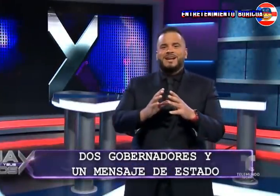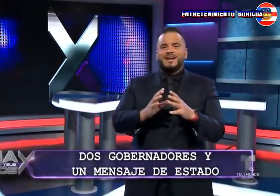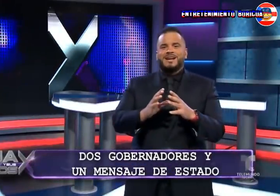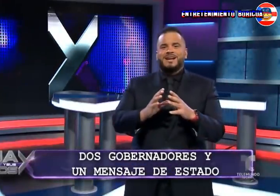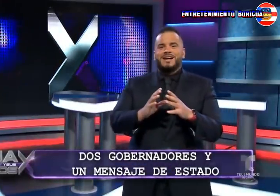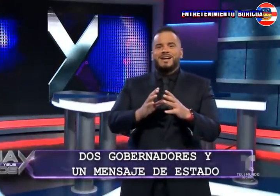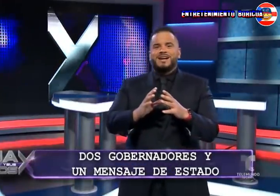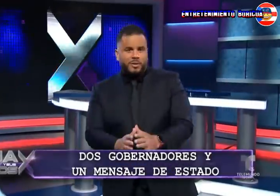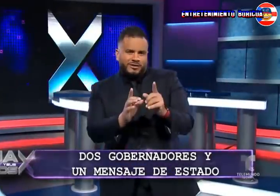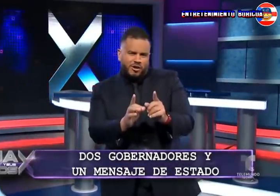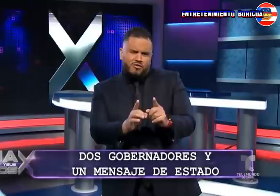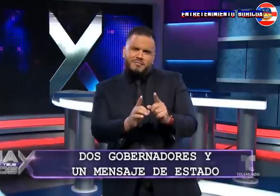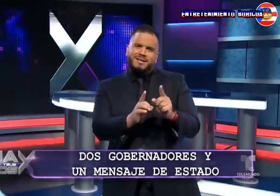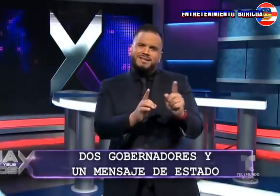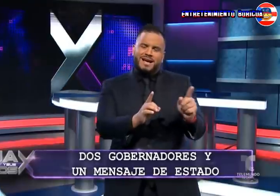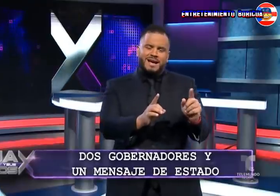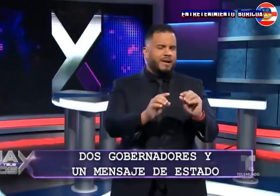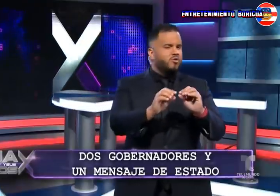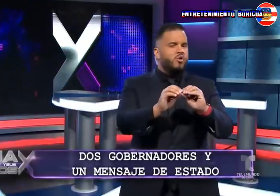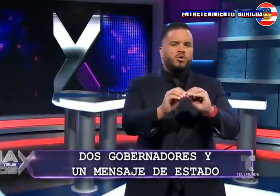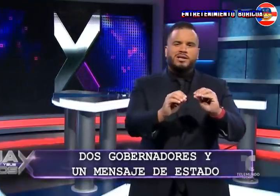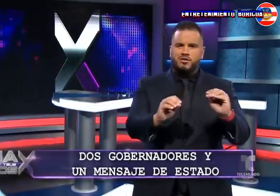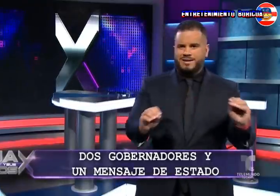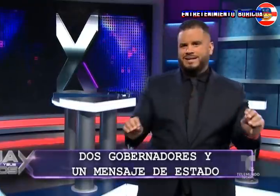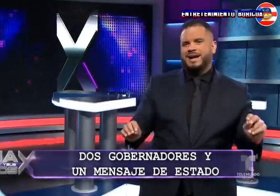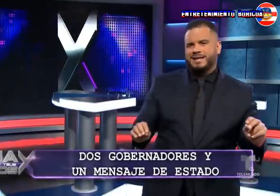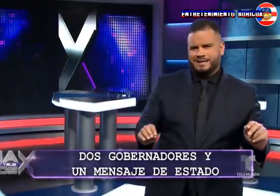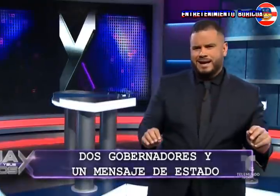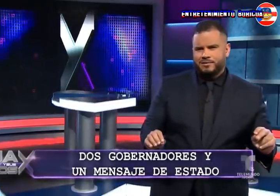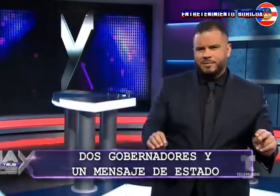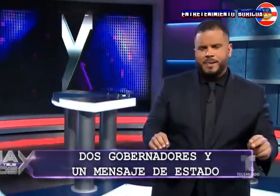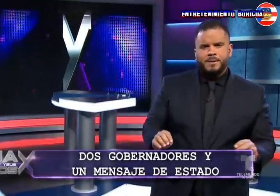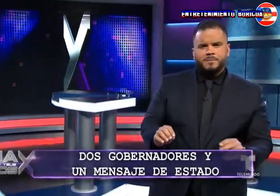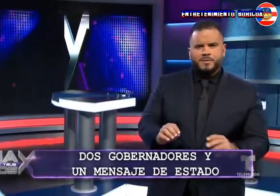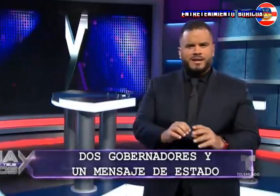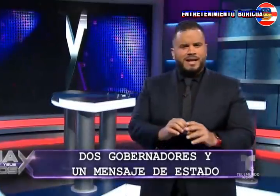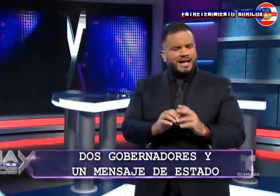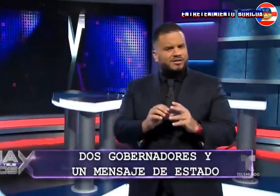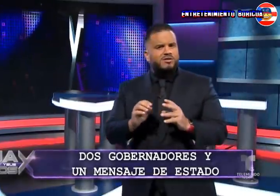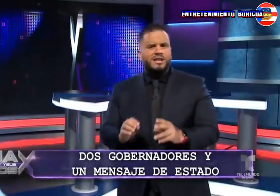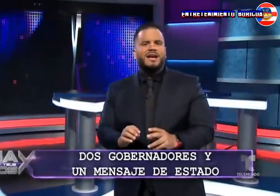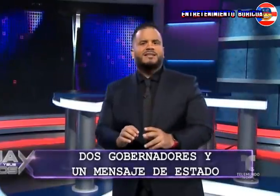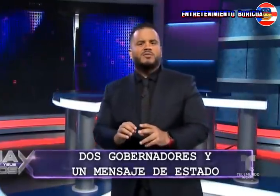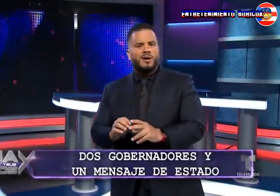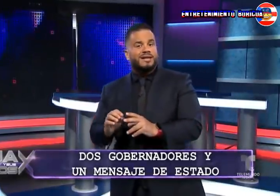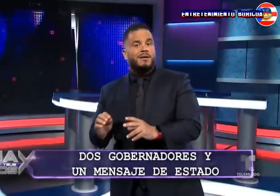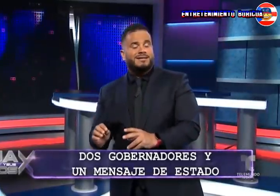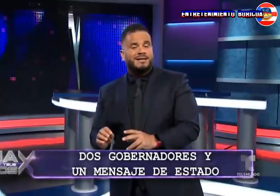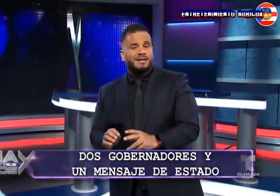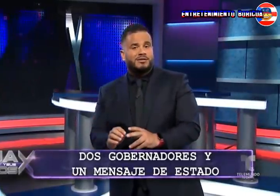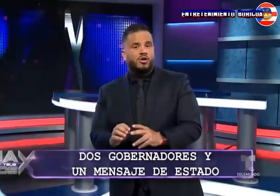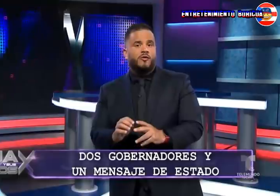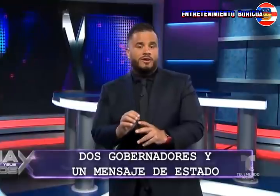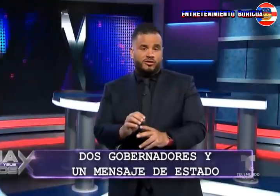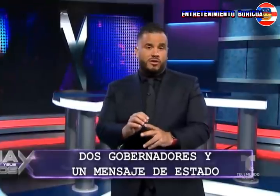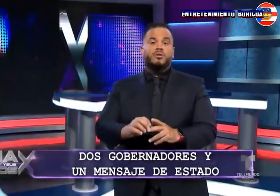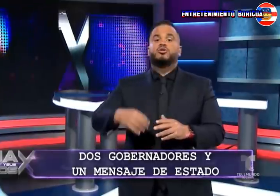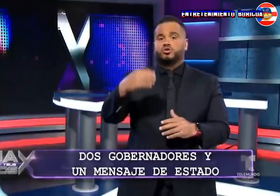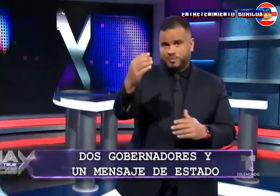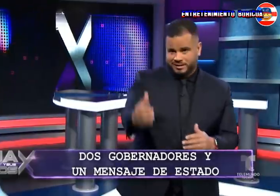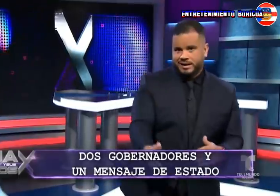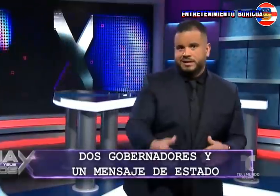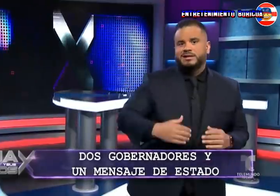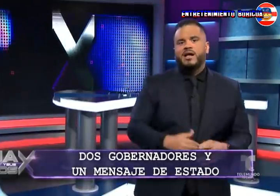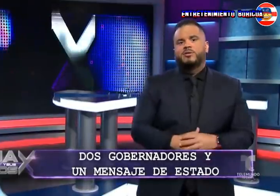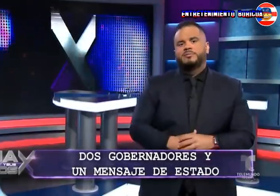Ricardo Rosselló ofreció un mensaje, un último mensaje de Estado. Hace unos días, Wanda Vázquez ofreció